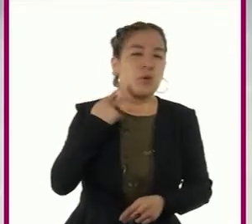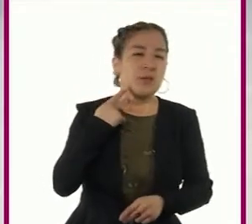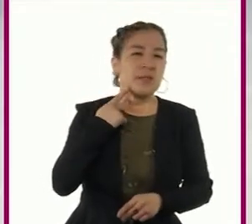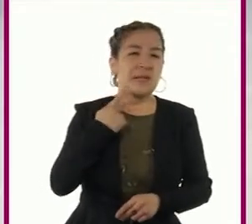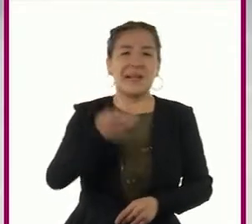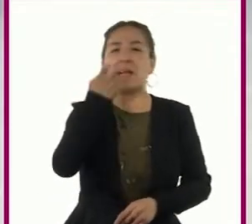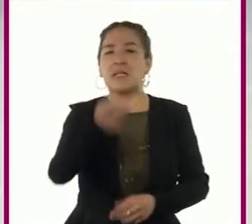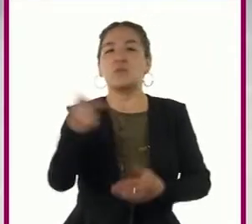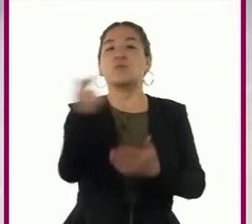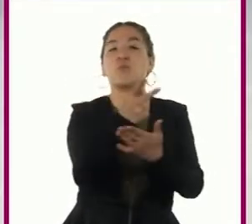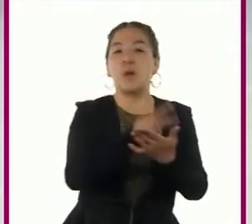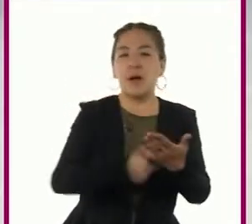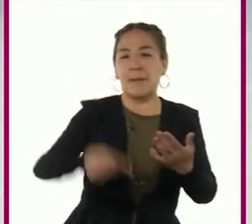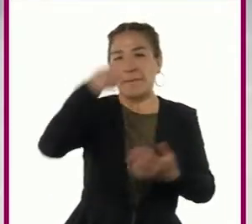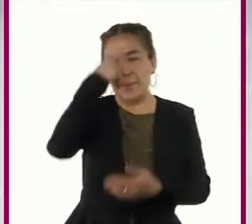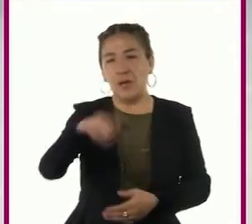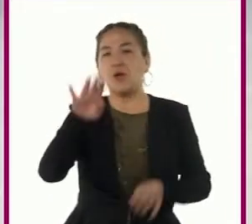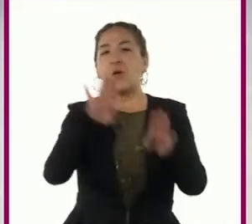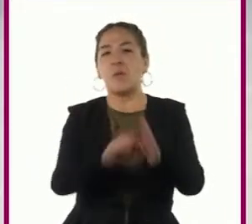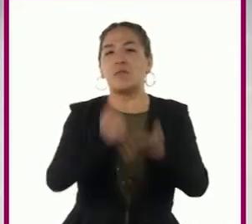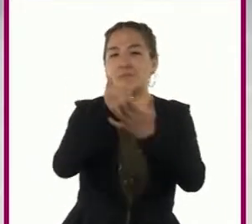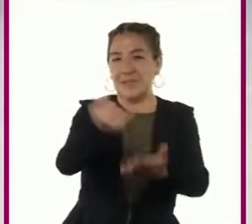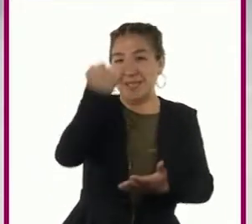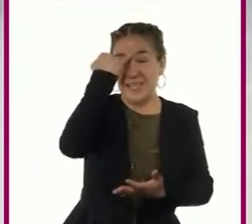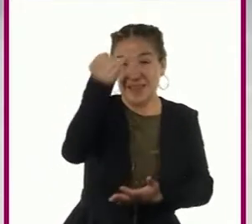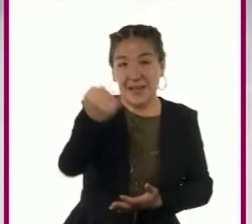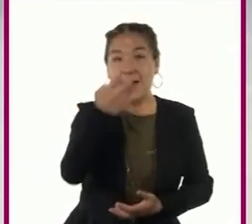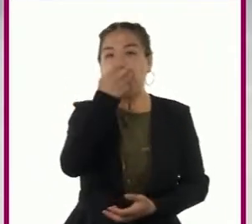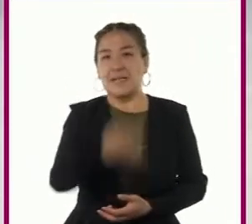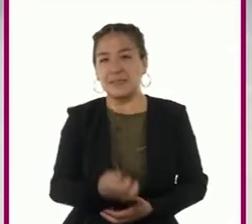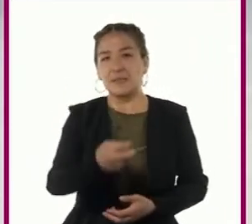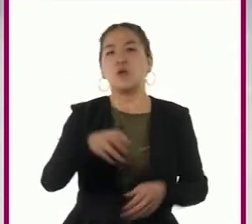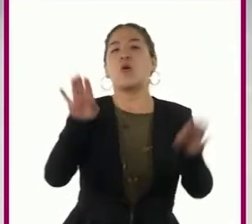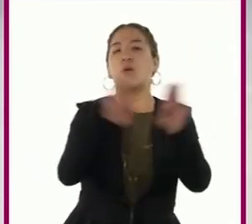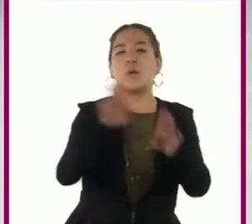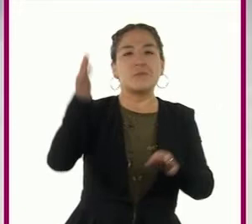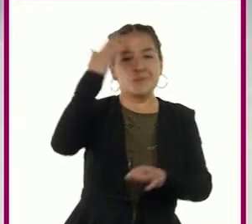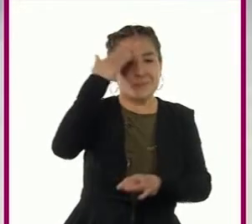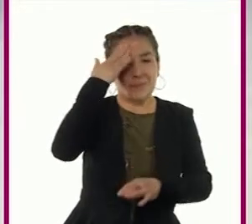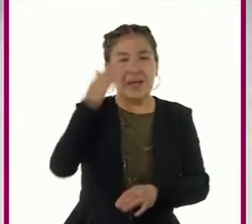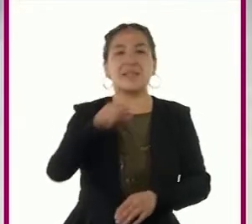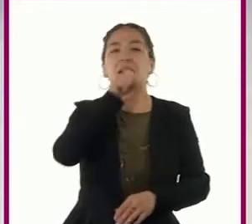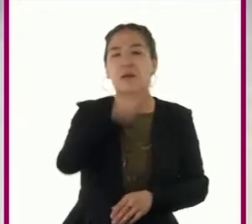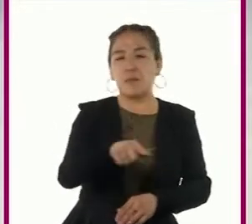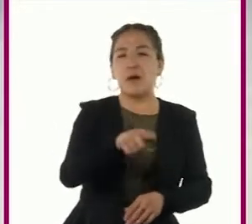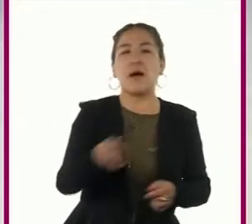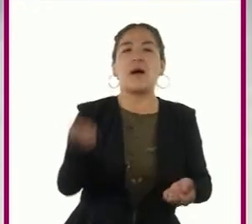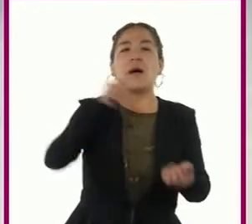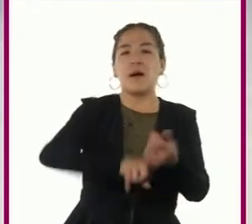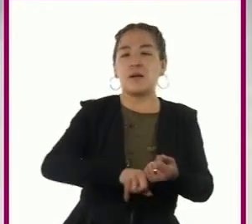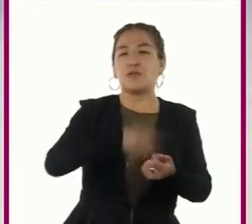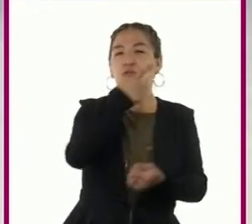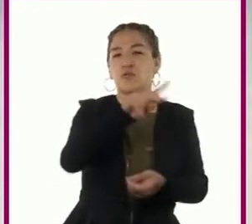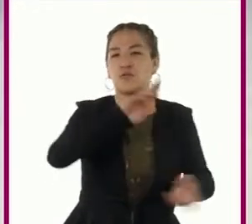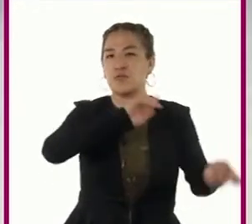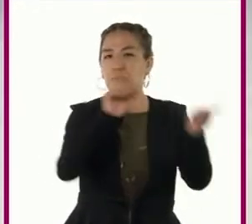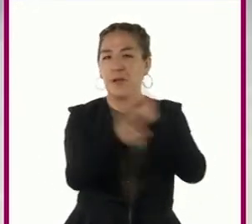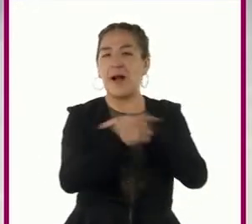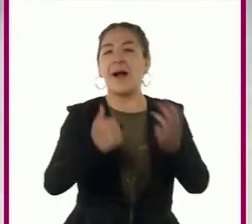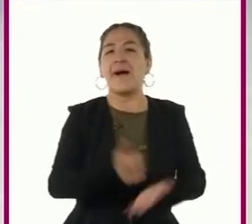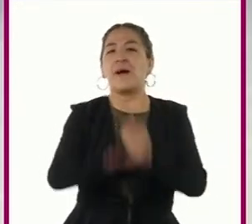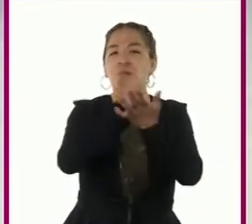los programas, principios e ideas que postulan y mediante el sufragio universal,